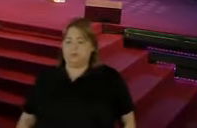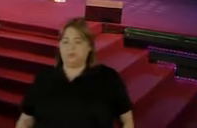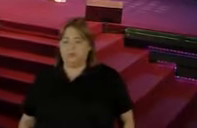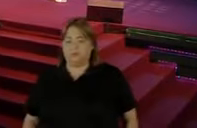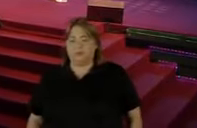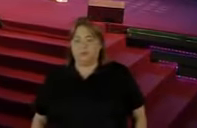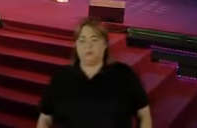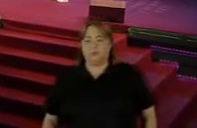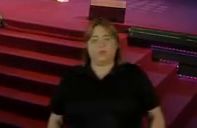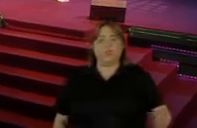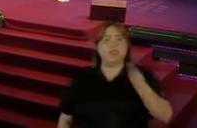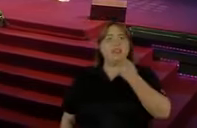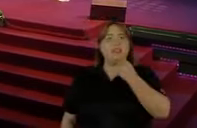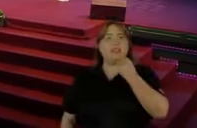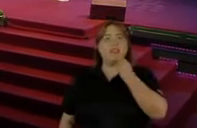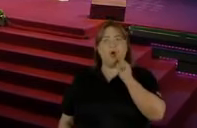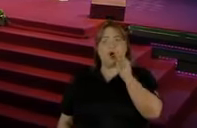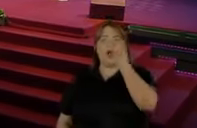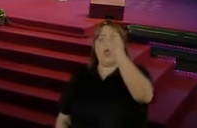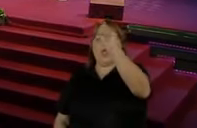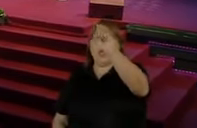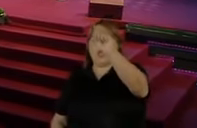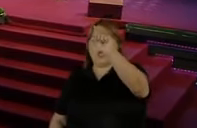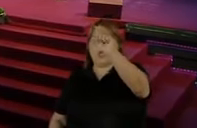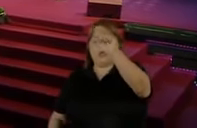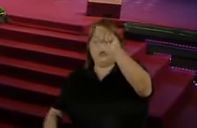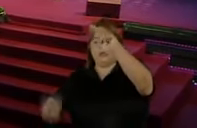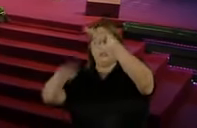Estaba allí sentado,